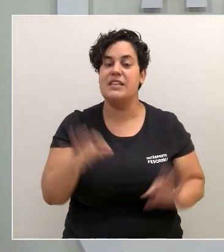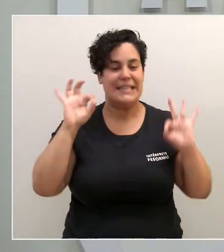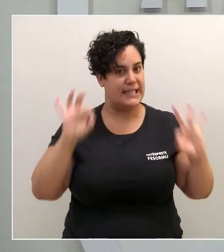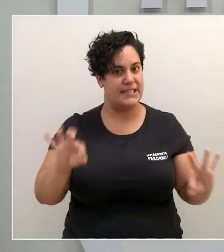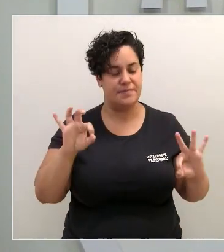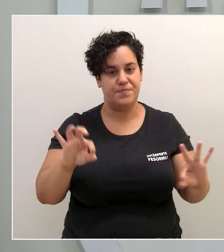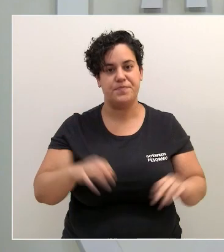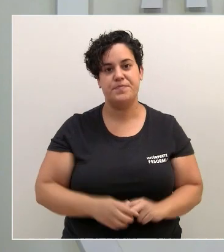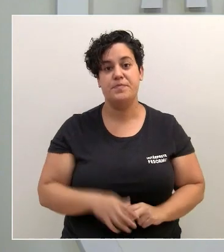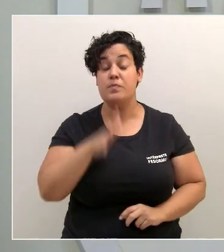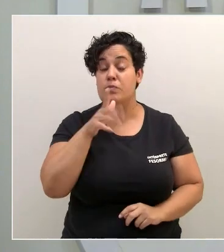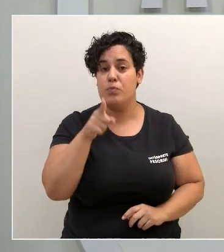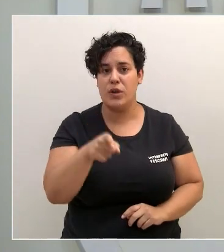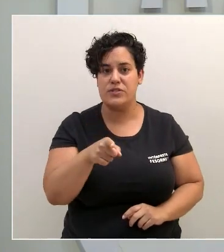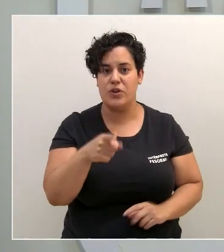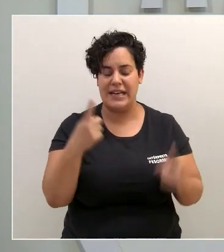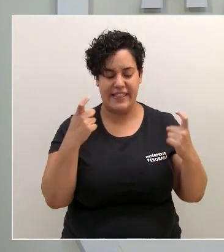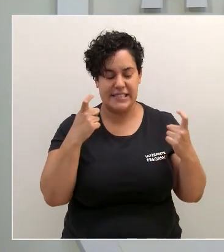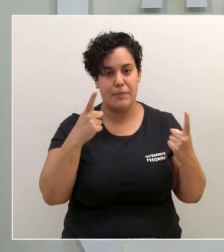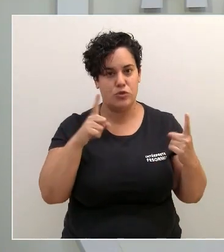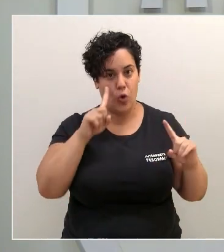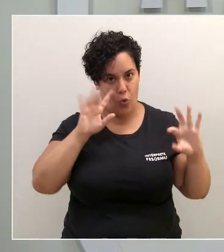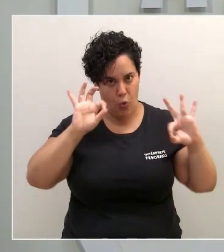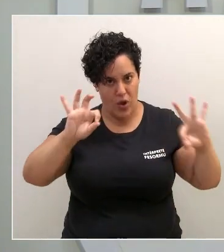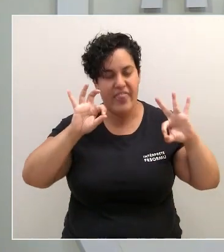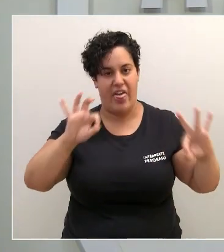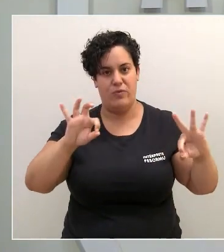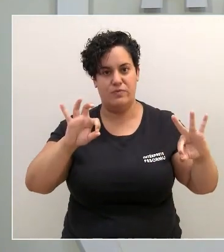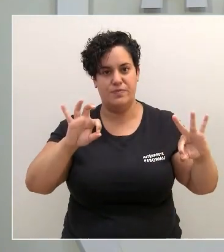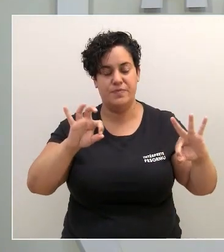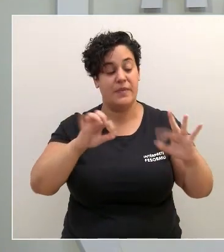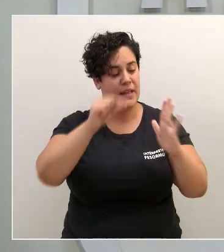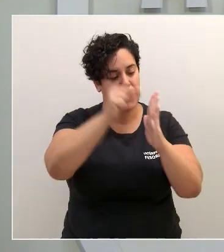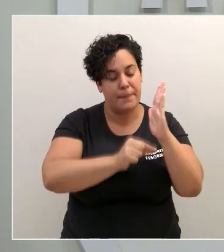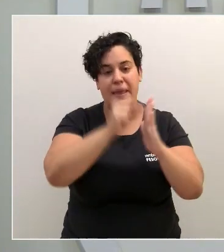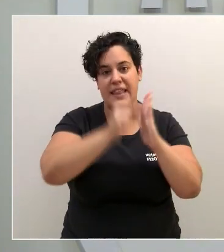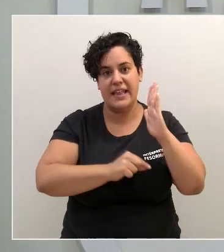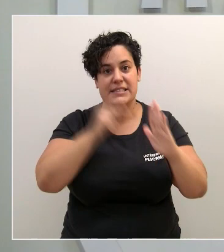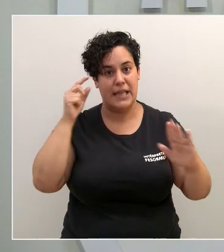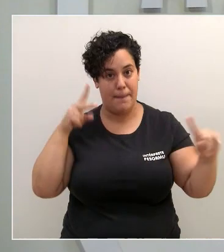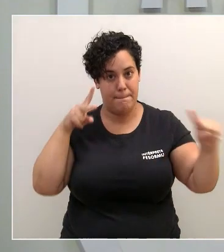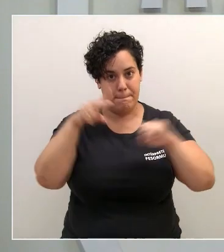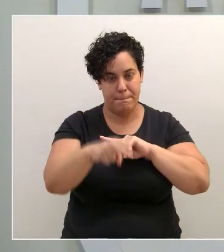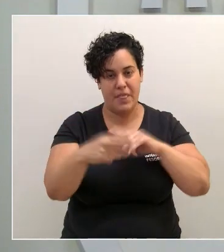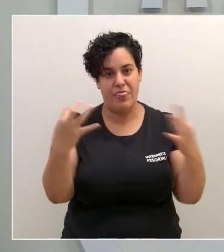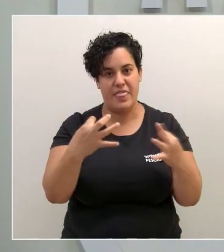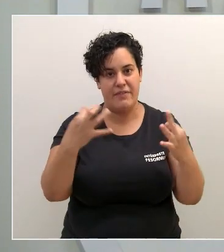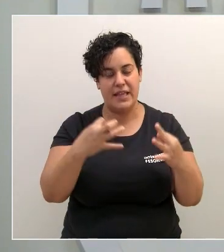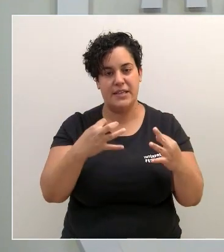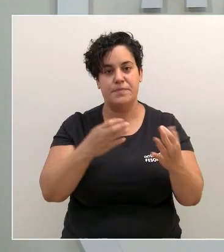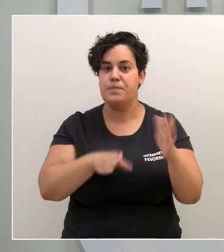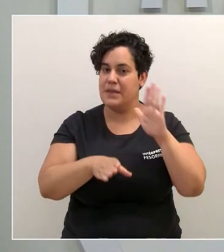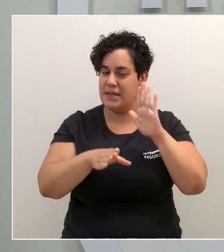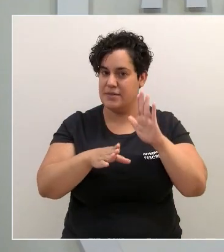que por esa razón tenemos que ser prudentes, mantener las medidas de prevención y tener mucho cuidado, insistimos con